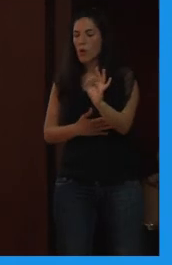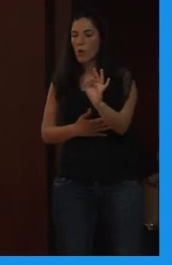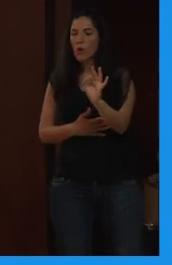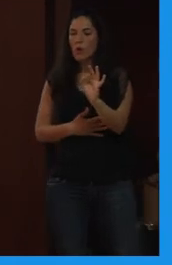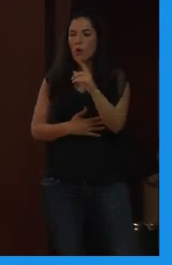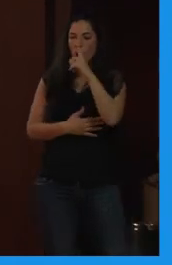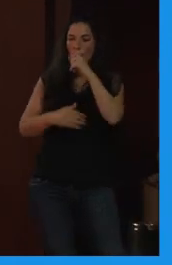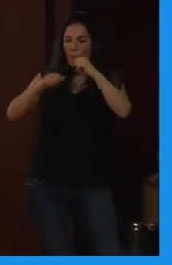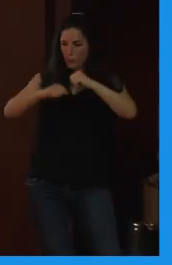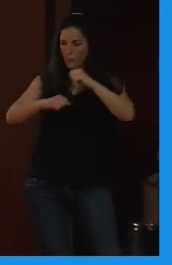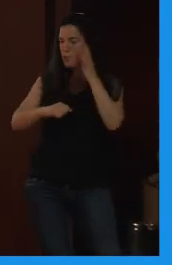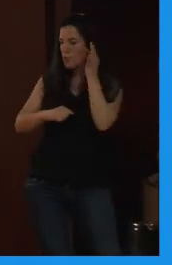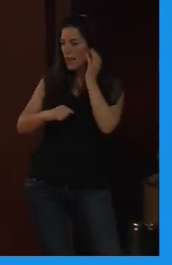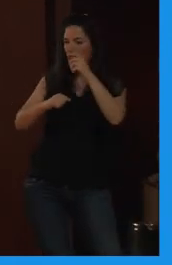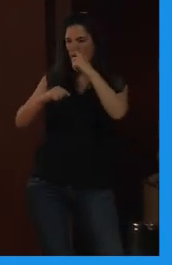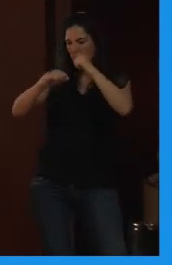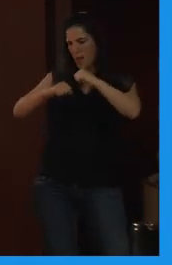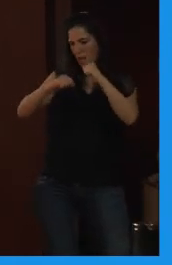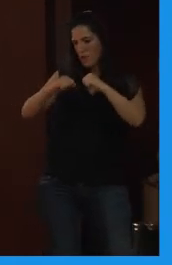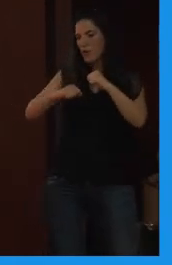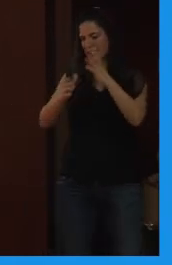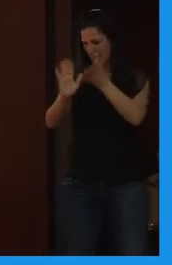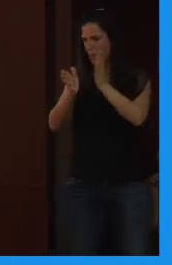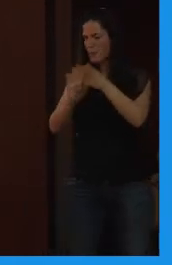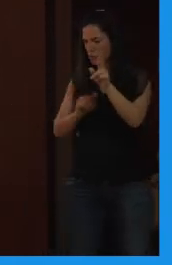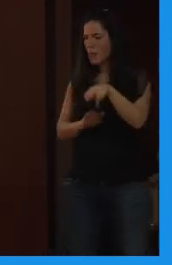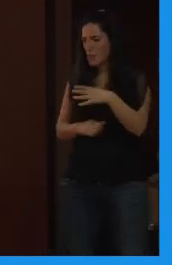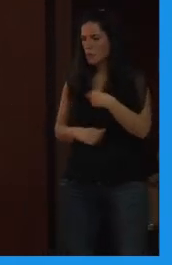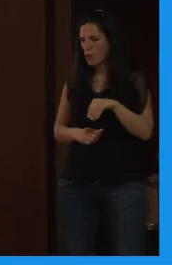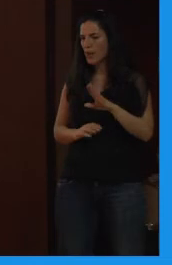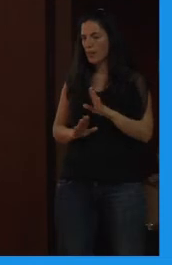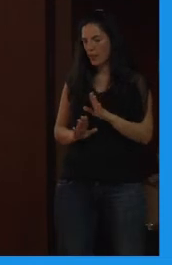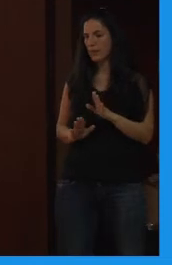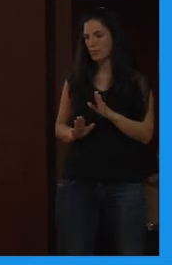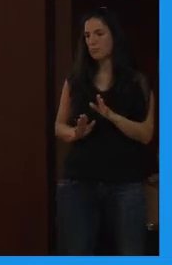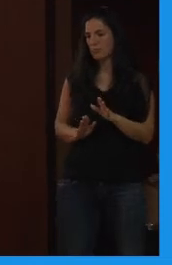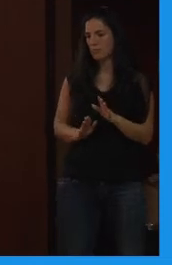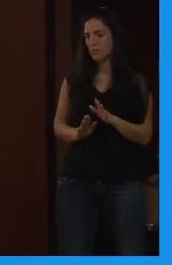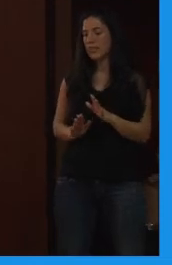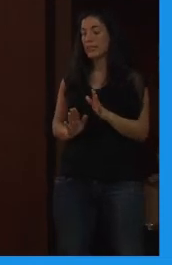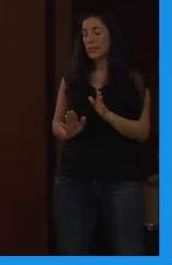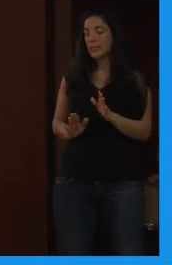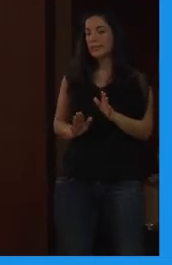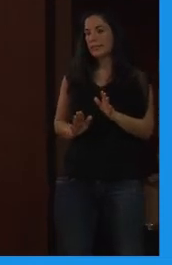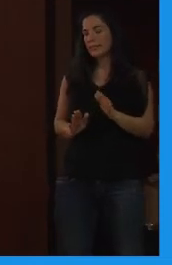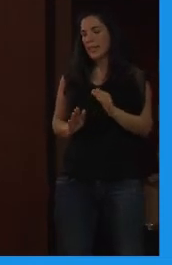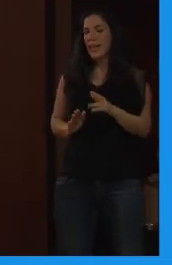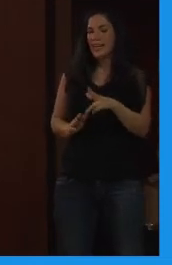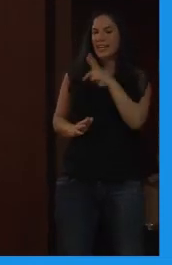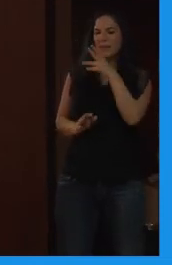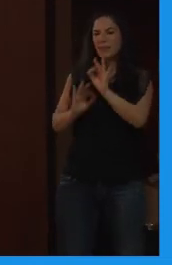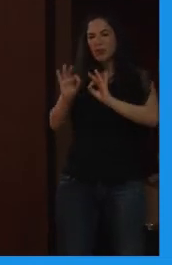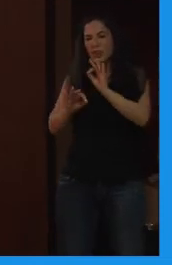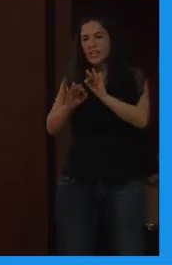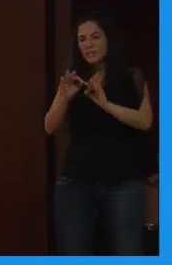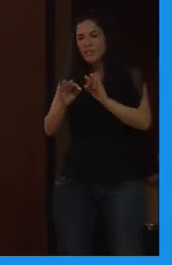la patología de la fibromialgia, que también ocurre en mujeres de edad media y edad o mayores. El hipotiroidismo subclínico